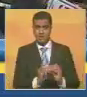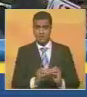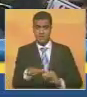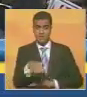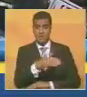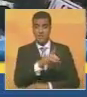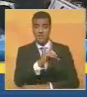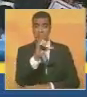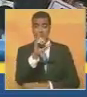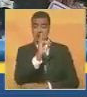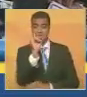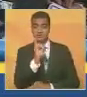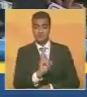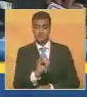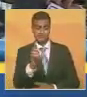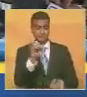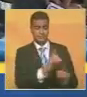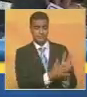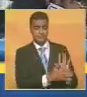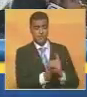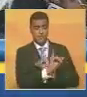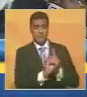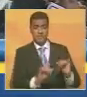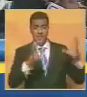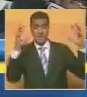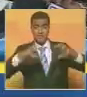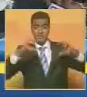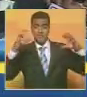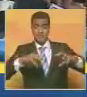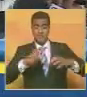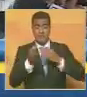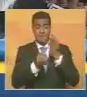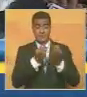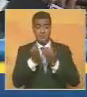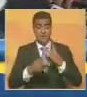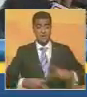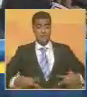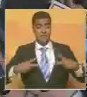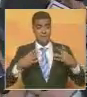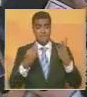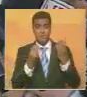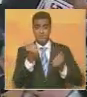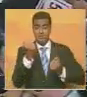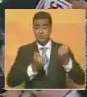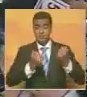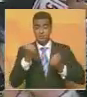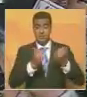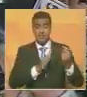de la Lara zulia que se derrumbó como consecuencia de las lluvias expresó que la vida de muchos conductores está en peligro